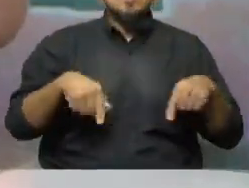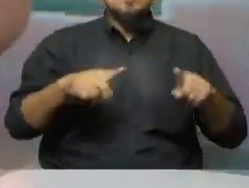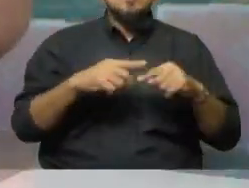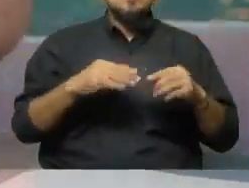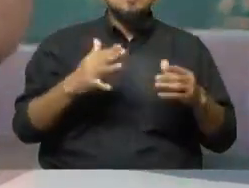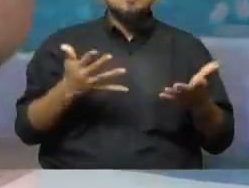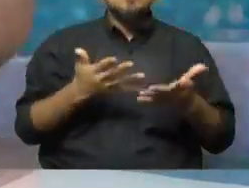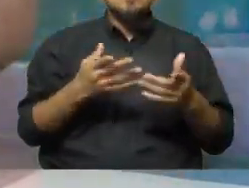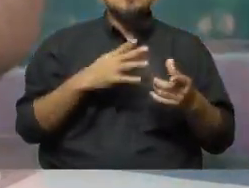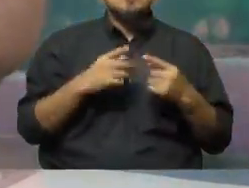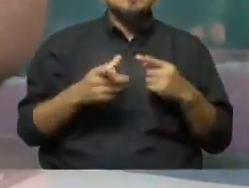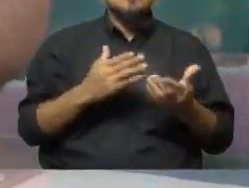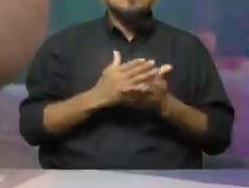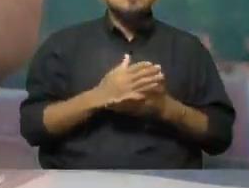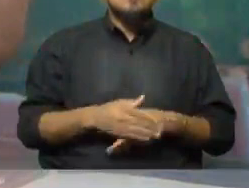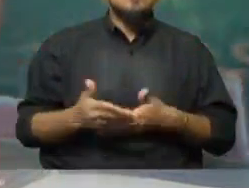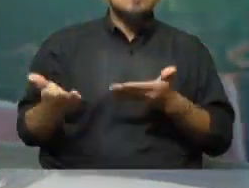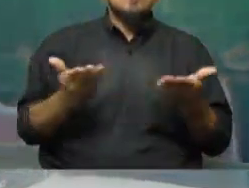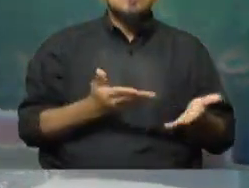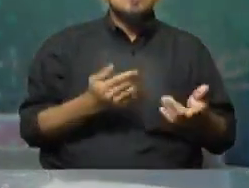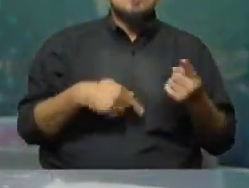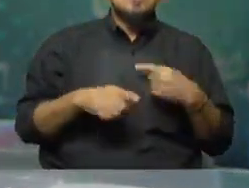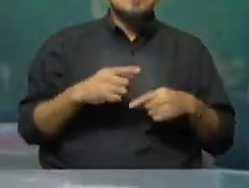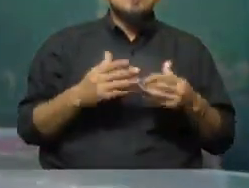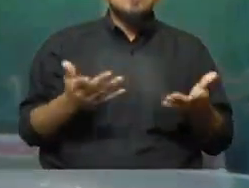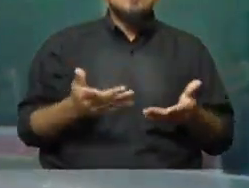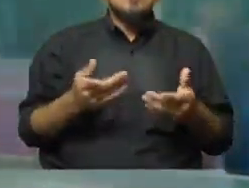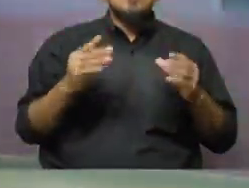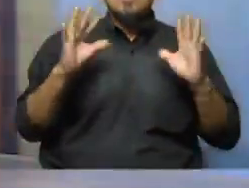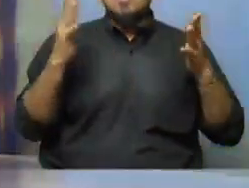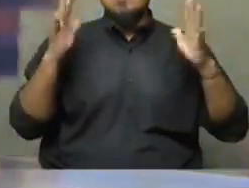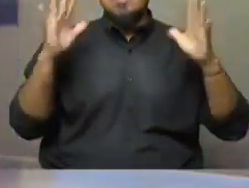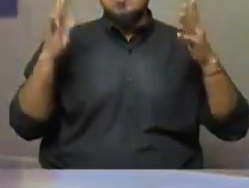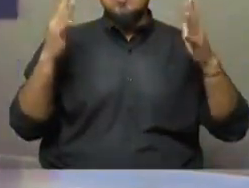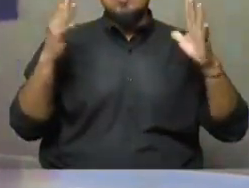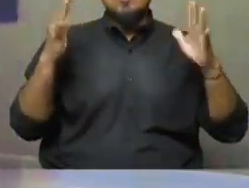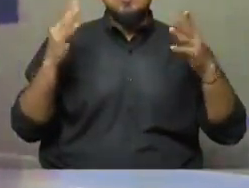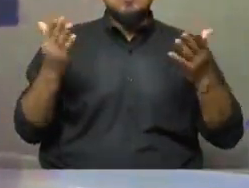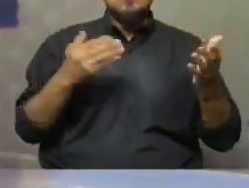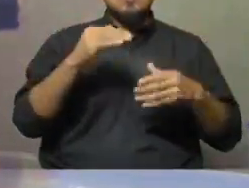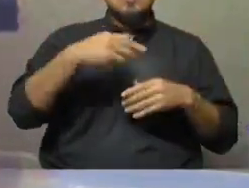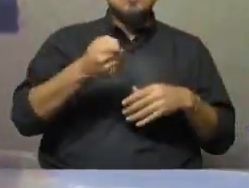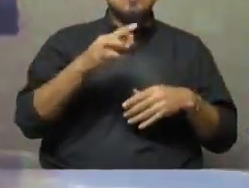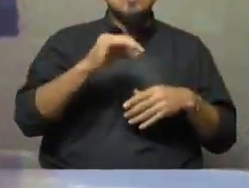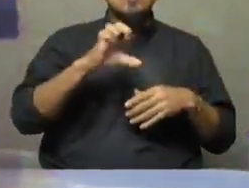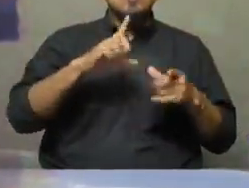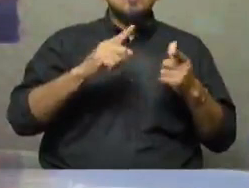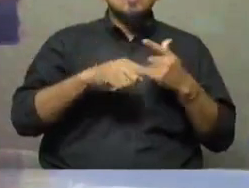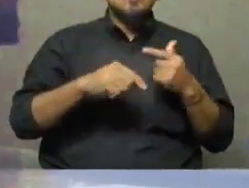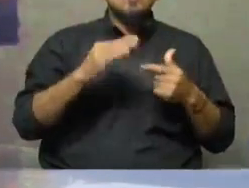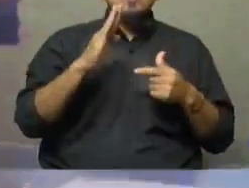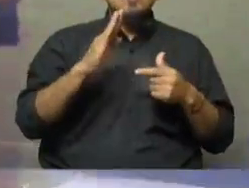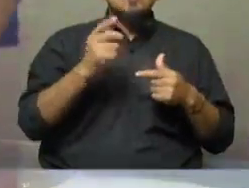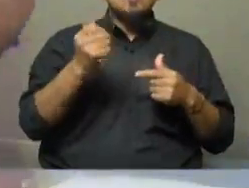tenemos acá. Nosotros siempre presentamos a nuestras invitadas e invitados con un fuerte aplauso, así que les vamos a pedir un aplauso para Mariel Melgar, música Pamela